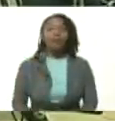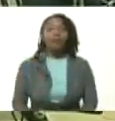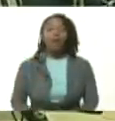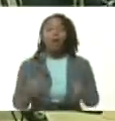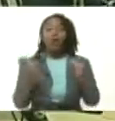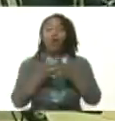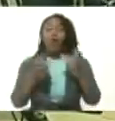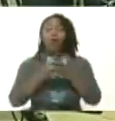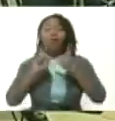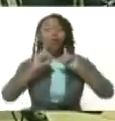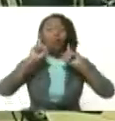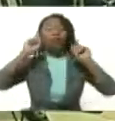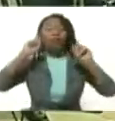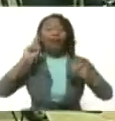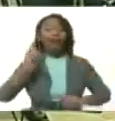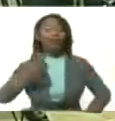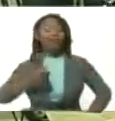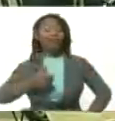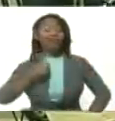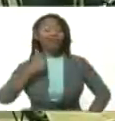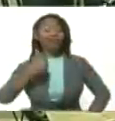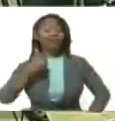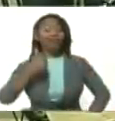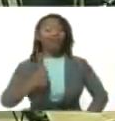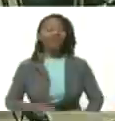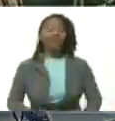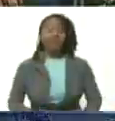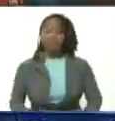agrupación de música cacherosa,